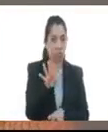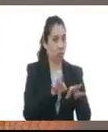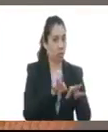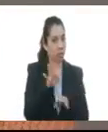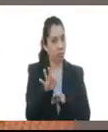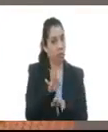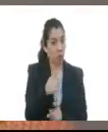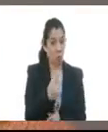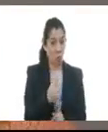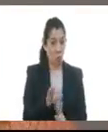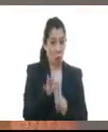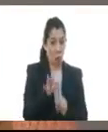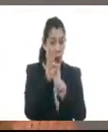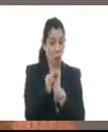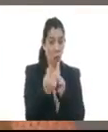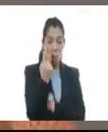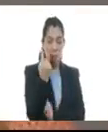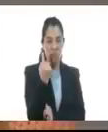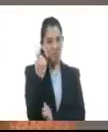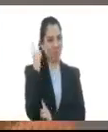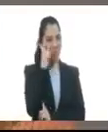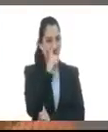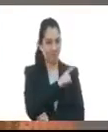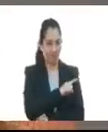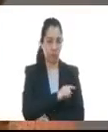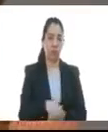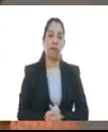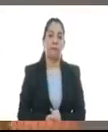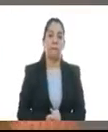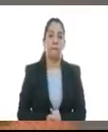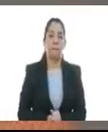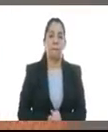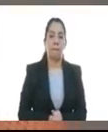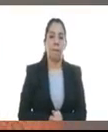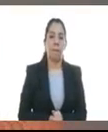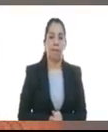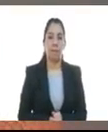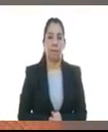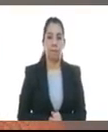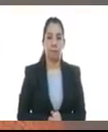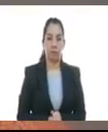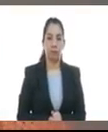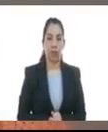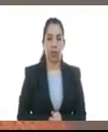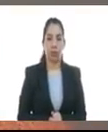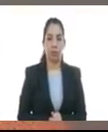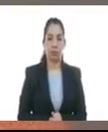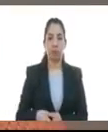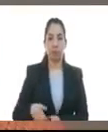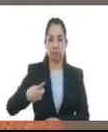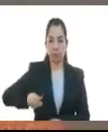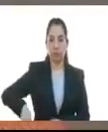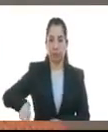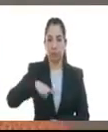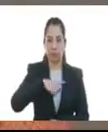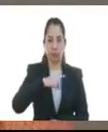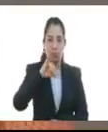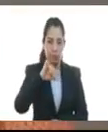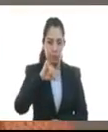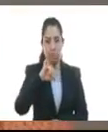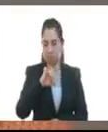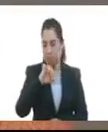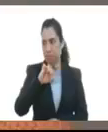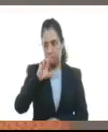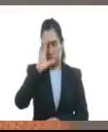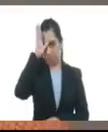hubo diferencia en que el primer lugar era para la raíz doble. En eso estuvimos completamente de acuerdo. Vimos que el tema, además de